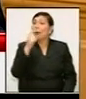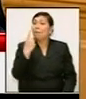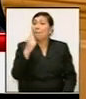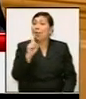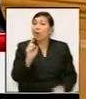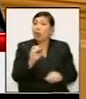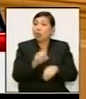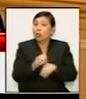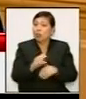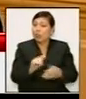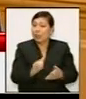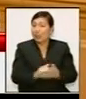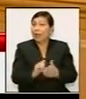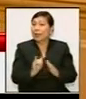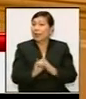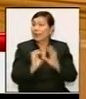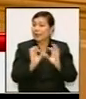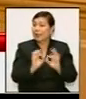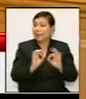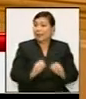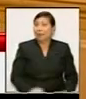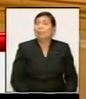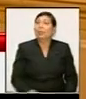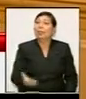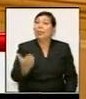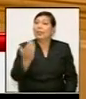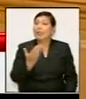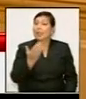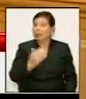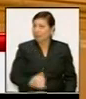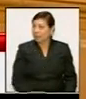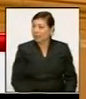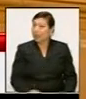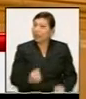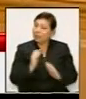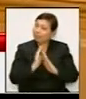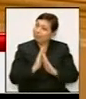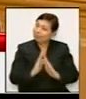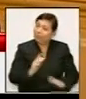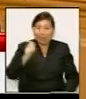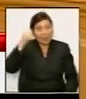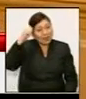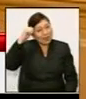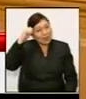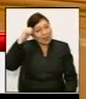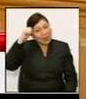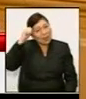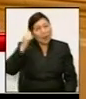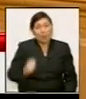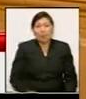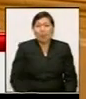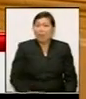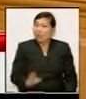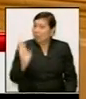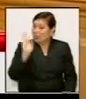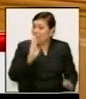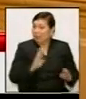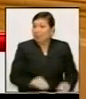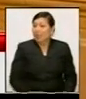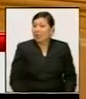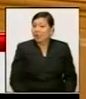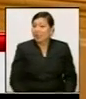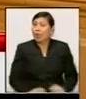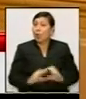entendimiento y los consejos sabios que siempre lo recibí. Descanse en paz, ingeniero Juan Inchaustegui, y no se preocupe, que